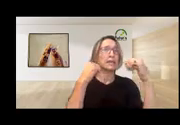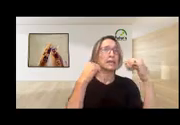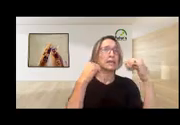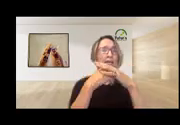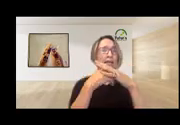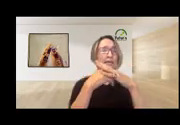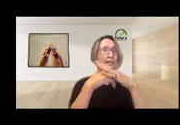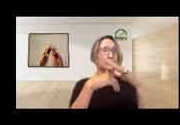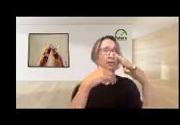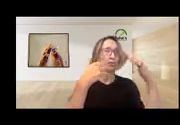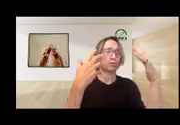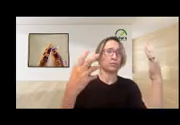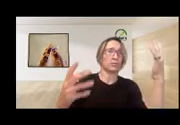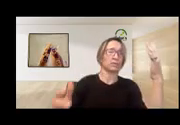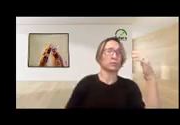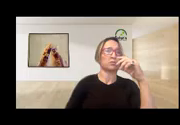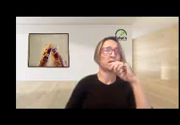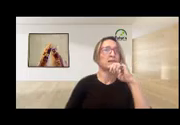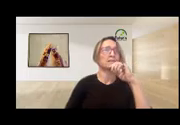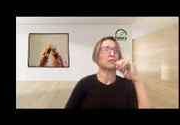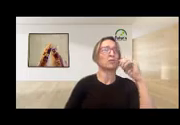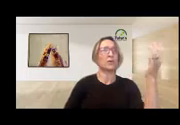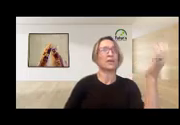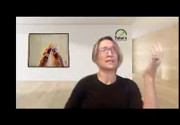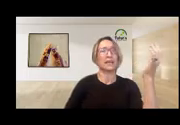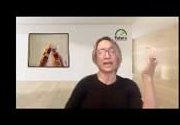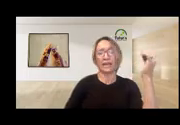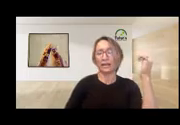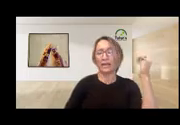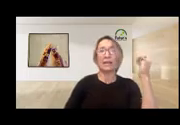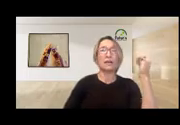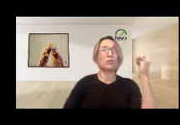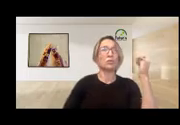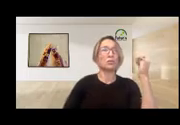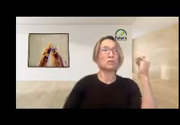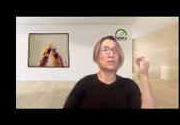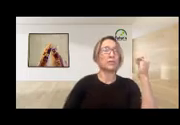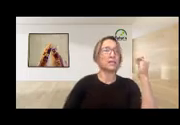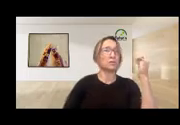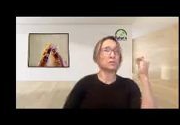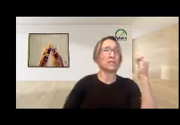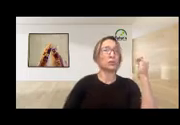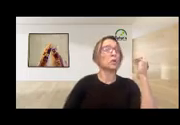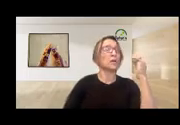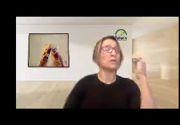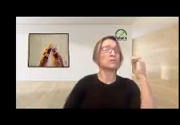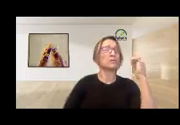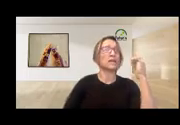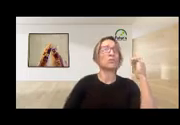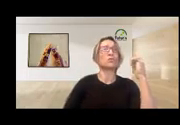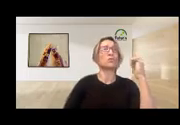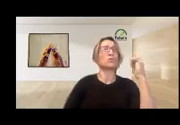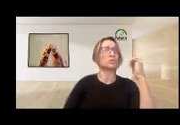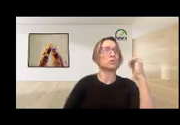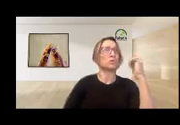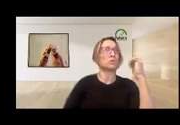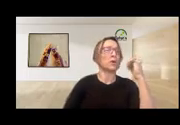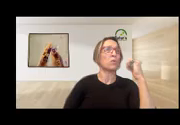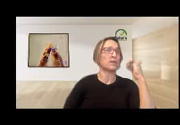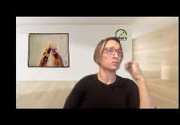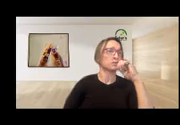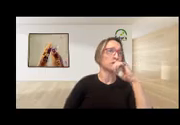museo y entre ellas y otras personas más lograron extraer los restos de Toby. Creo que eran